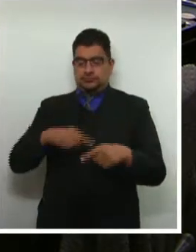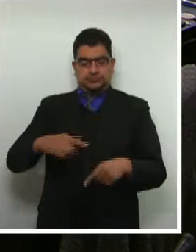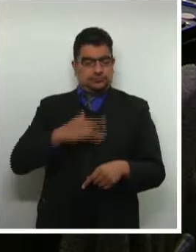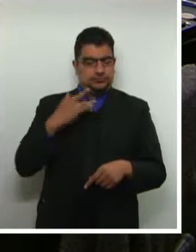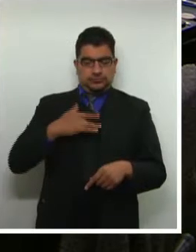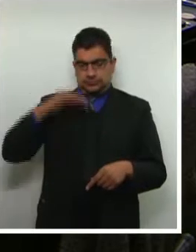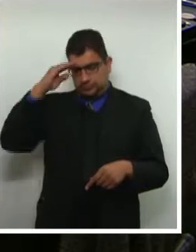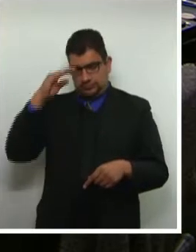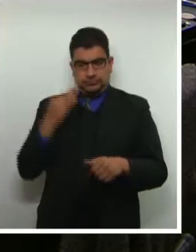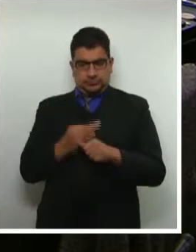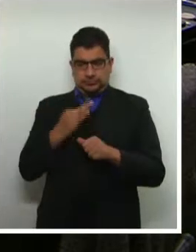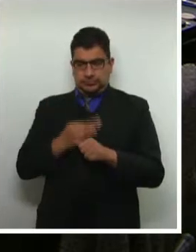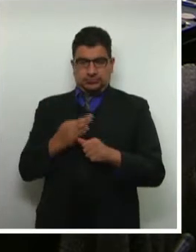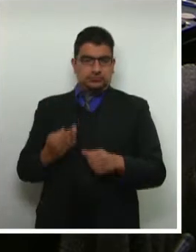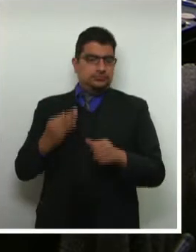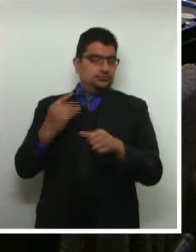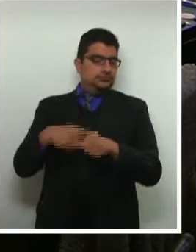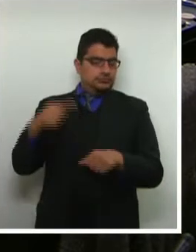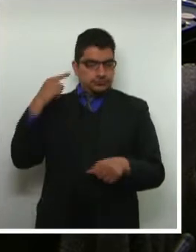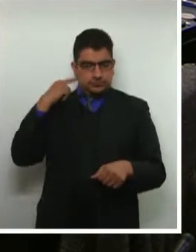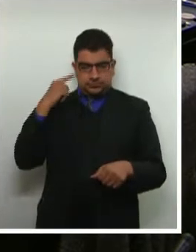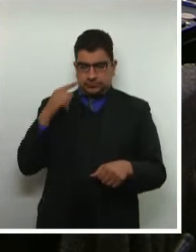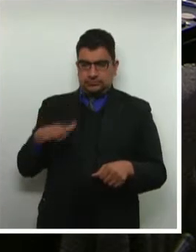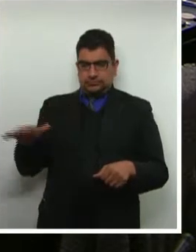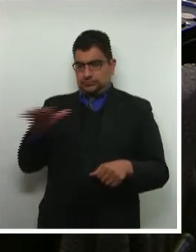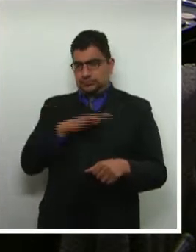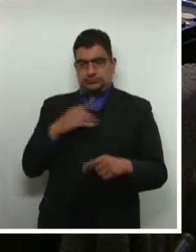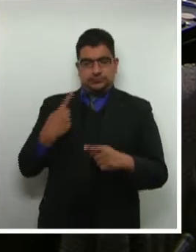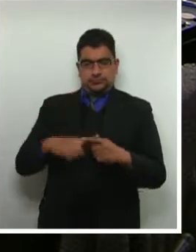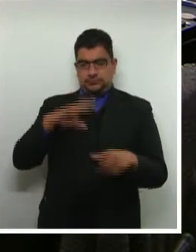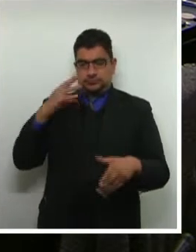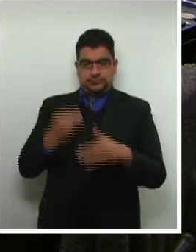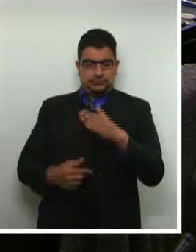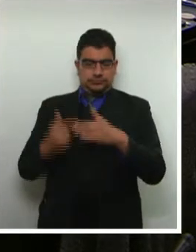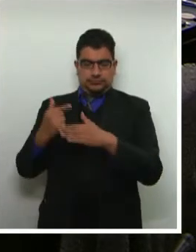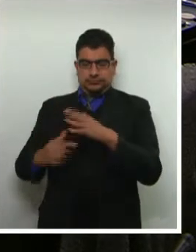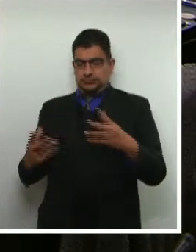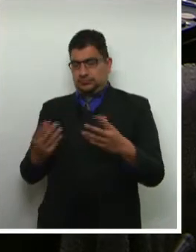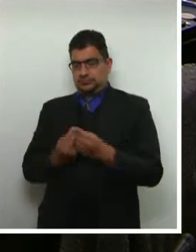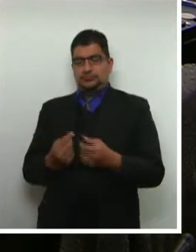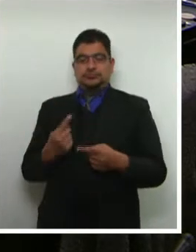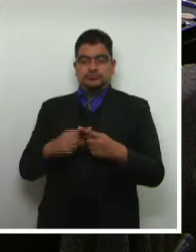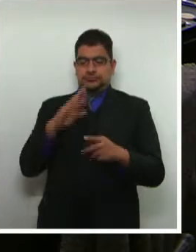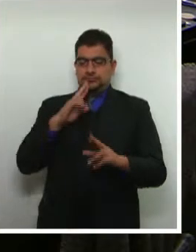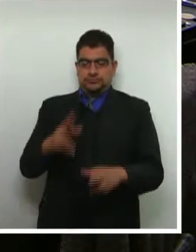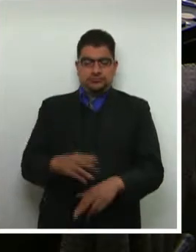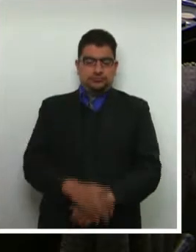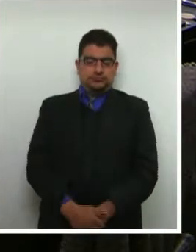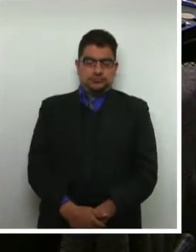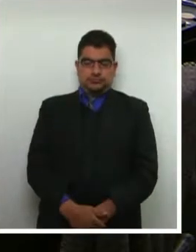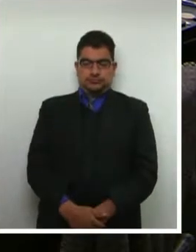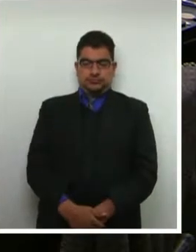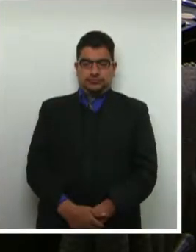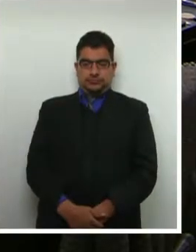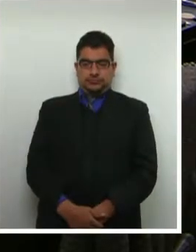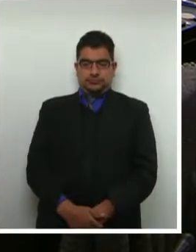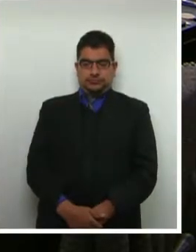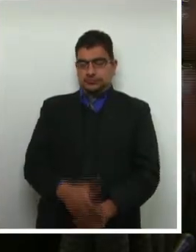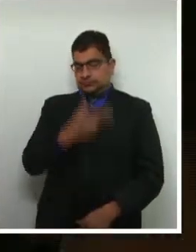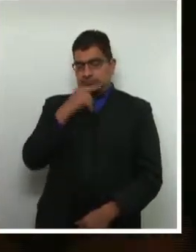así que estaremos escuchando de manera oficial el resultado. Diputada, por emitir su voto.